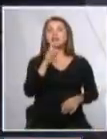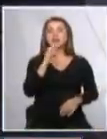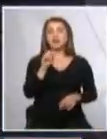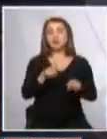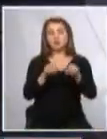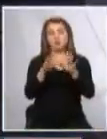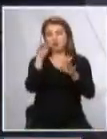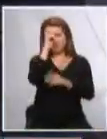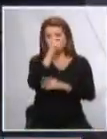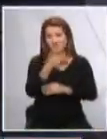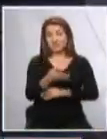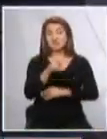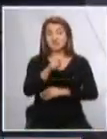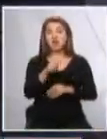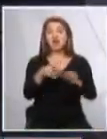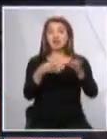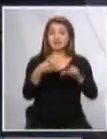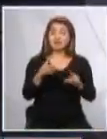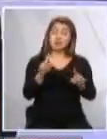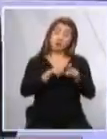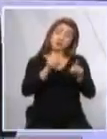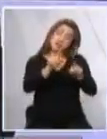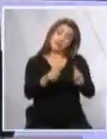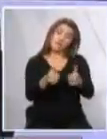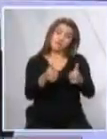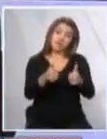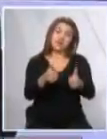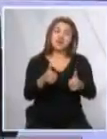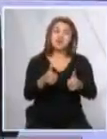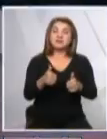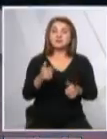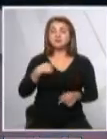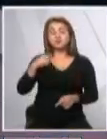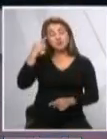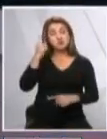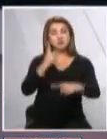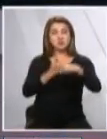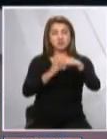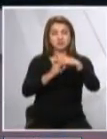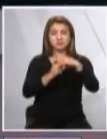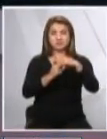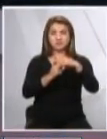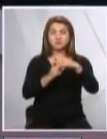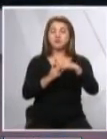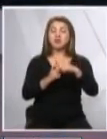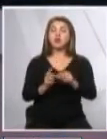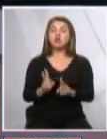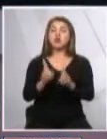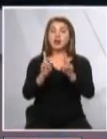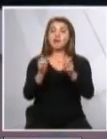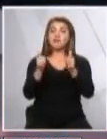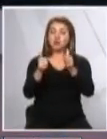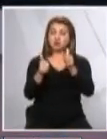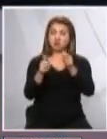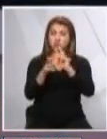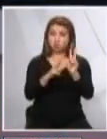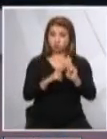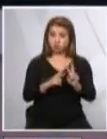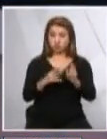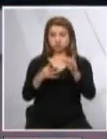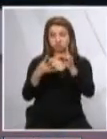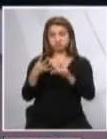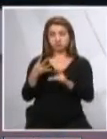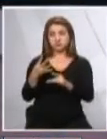Sería muy difícil. Claro, esa es una alternativa. Sería buena. Yo soy optimista y creo que van a salir buenos adelantos, como